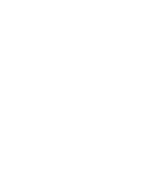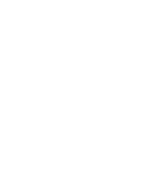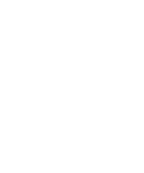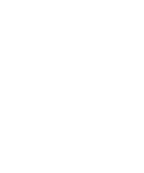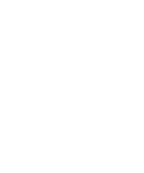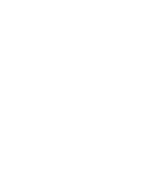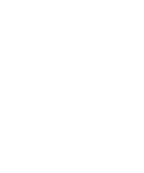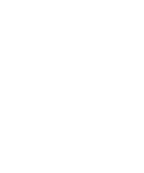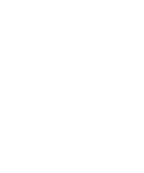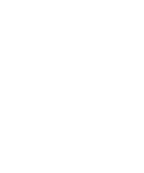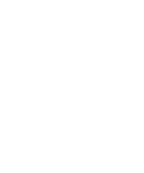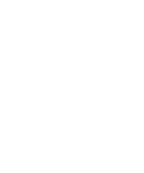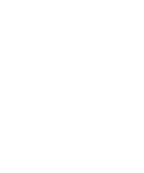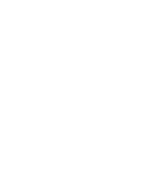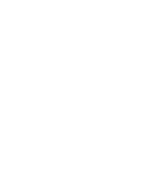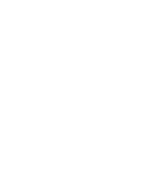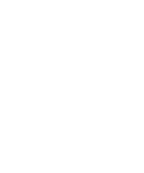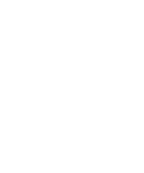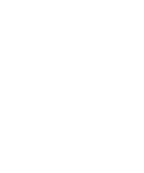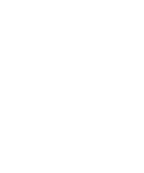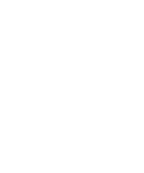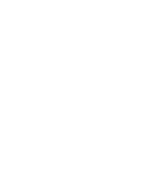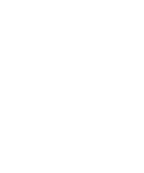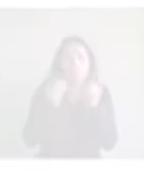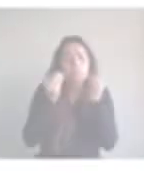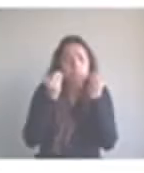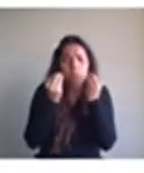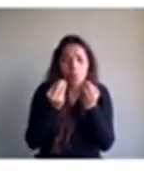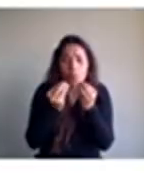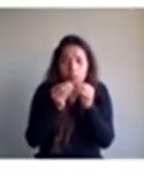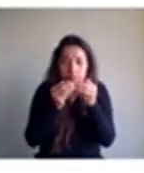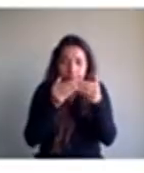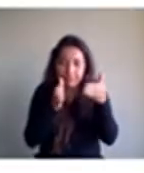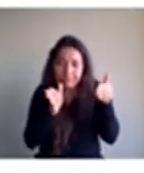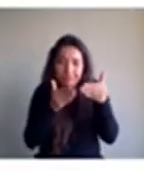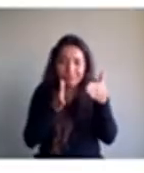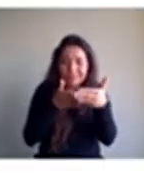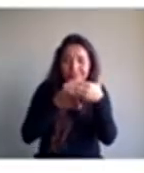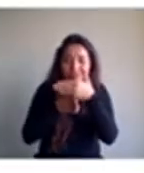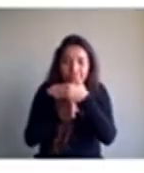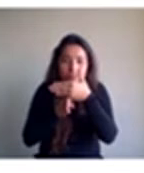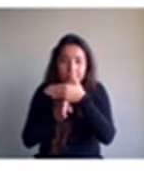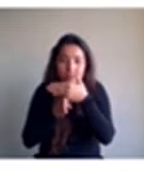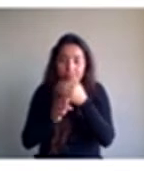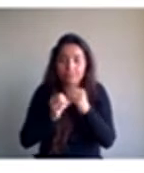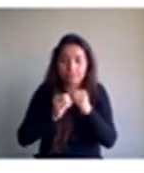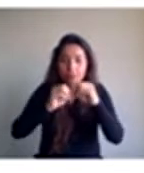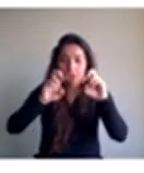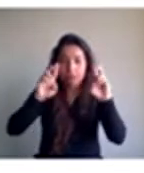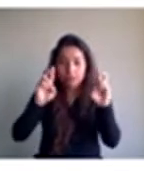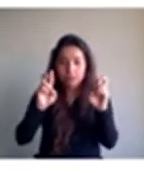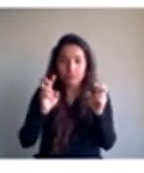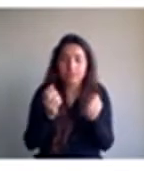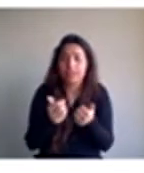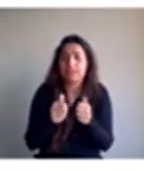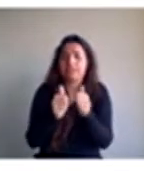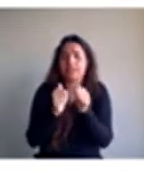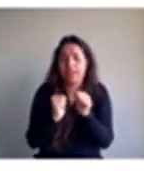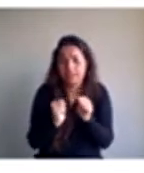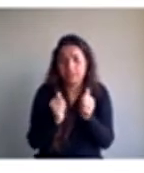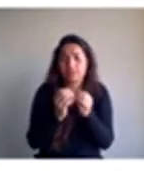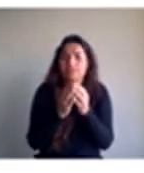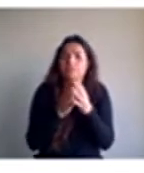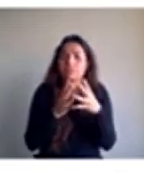pues una serie de oportunidades hábitos de estudio desafíos ha habido muchos momentos